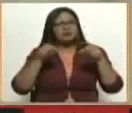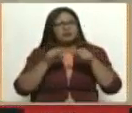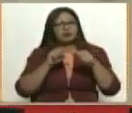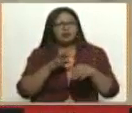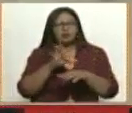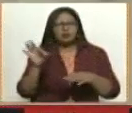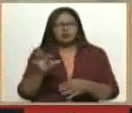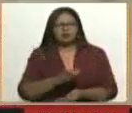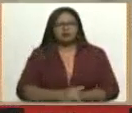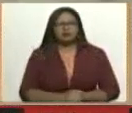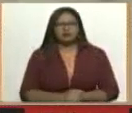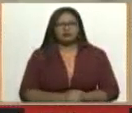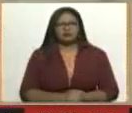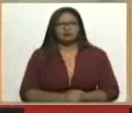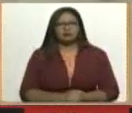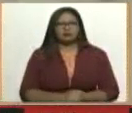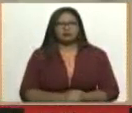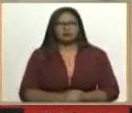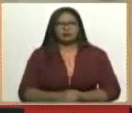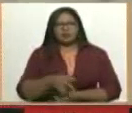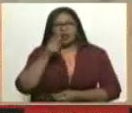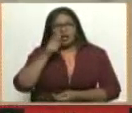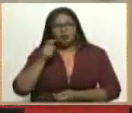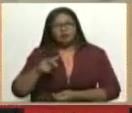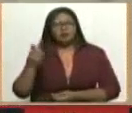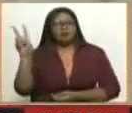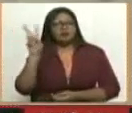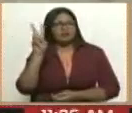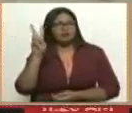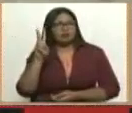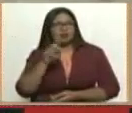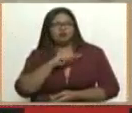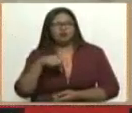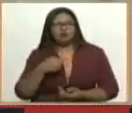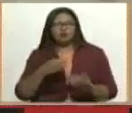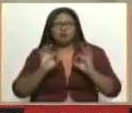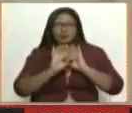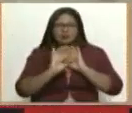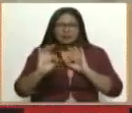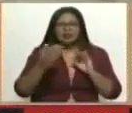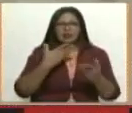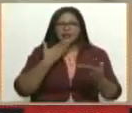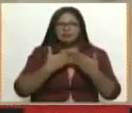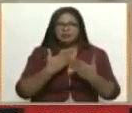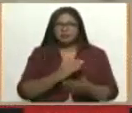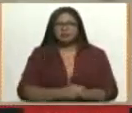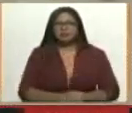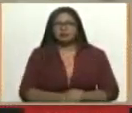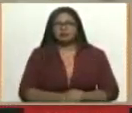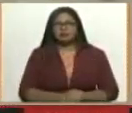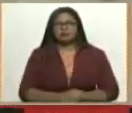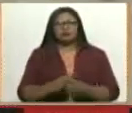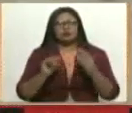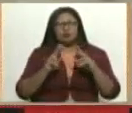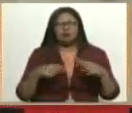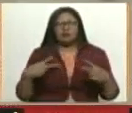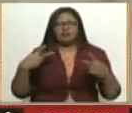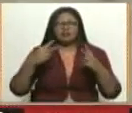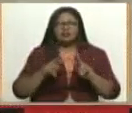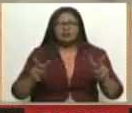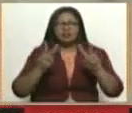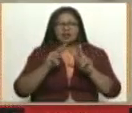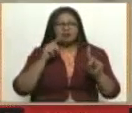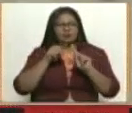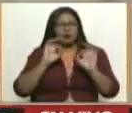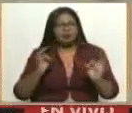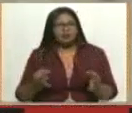dejan. Al pueblo venezolano, nuestro eterno agradecimiento por su valentía y profunda